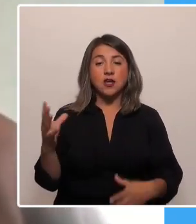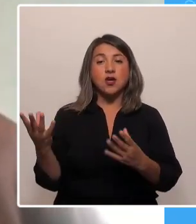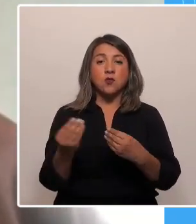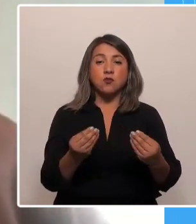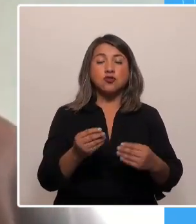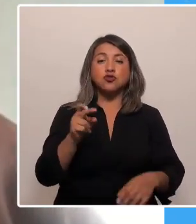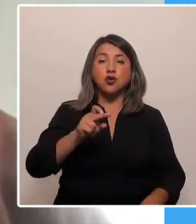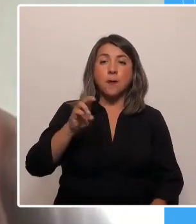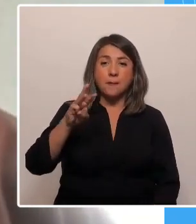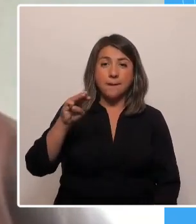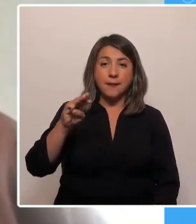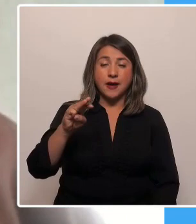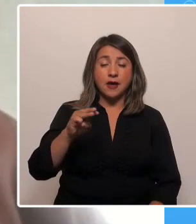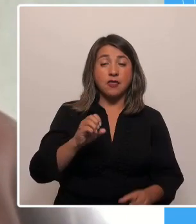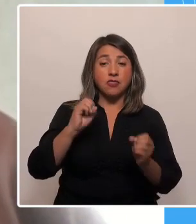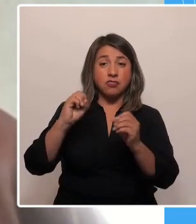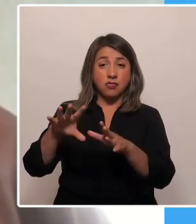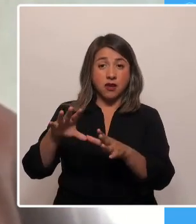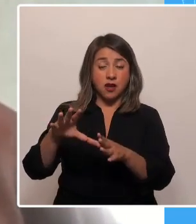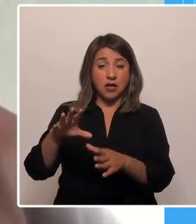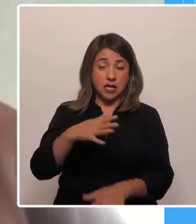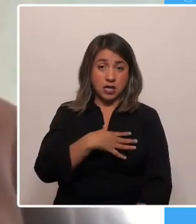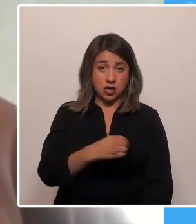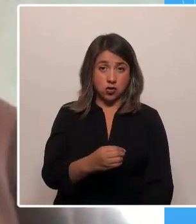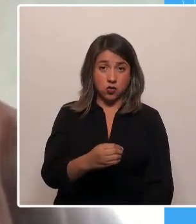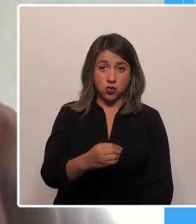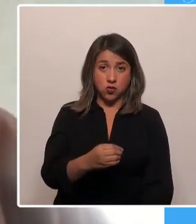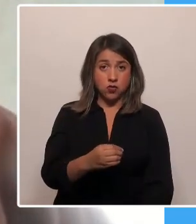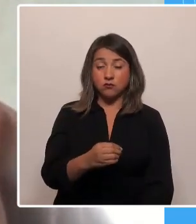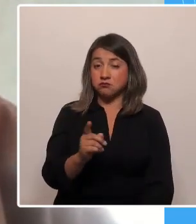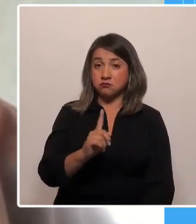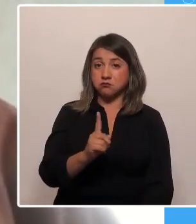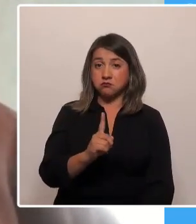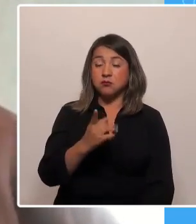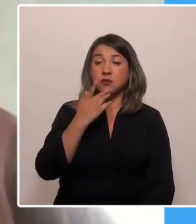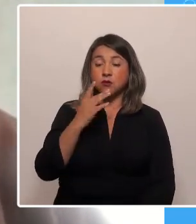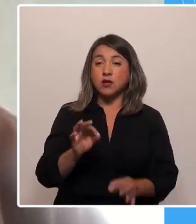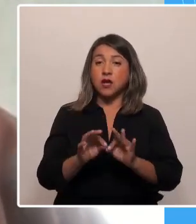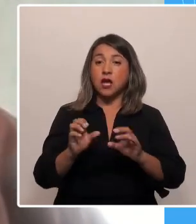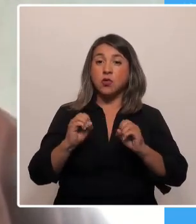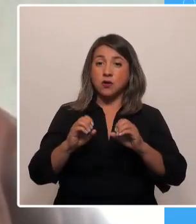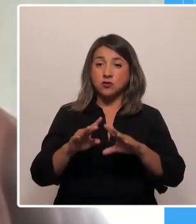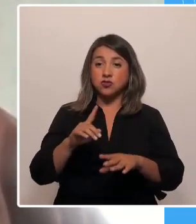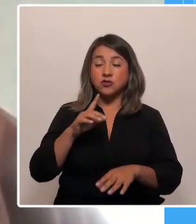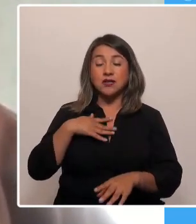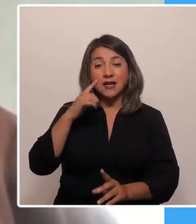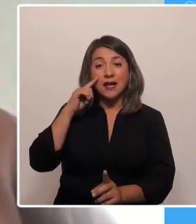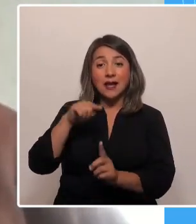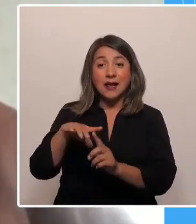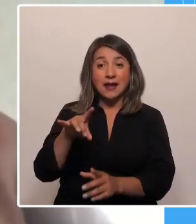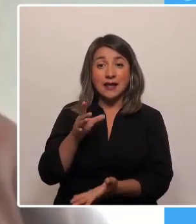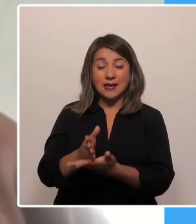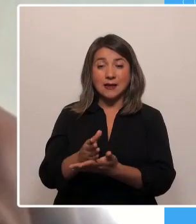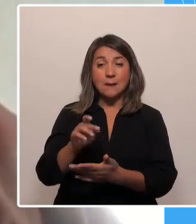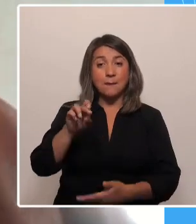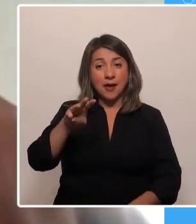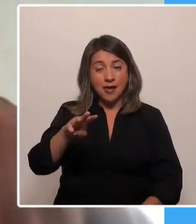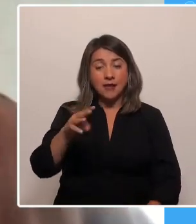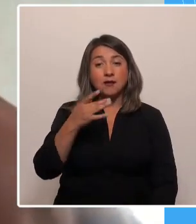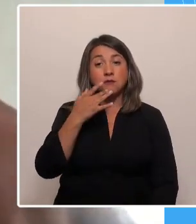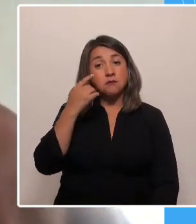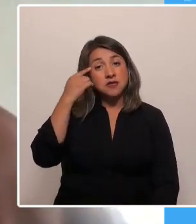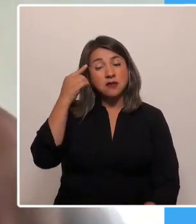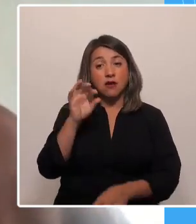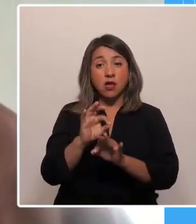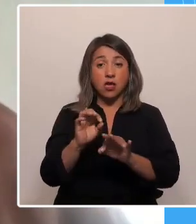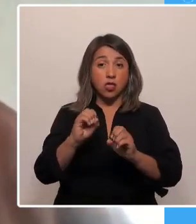no mandaron a los hijos asilados justamente en el precepto de la educación preferente que tienen los padres. porque estimaban de que la